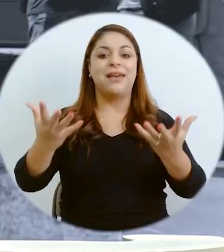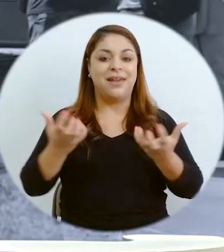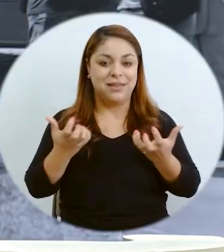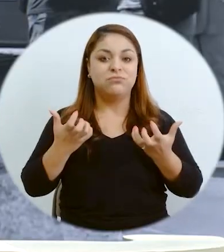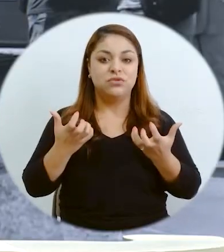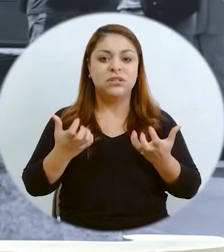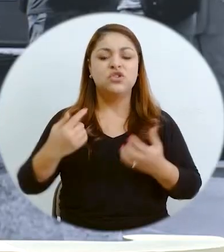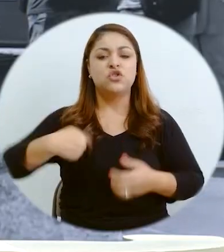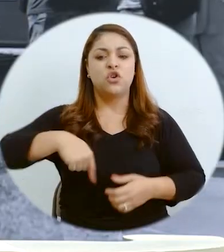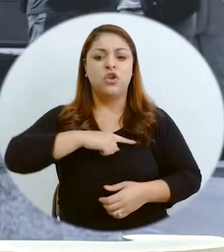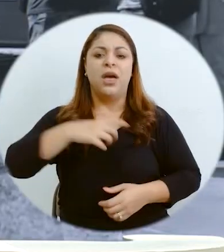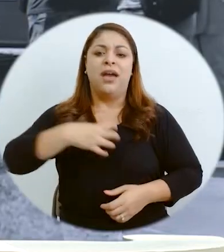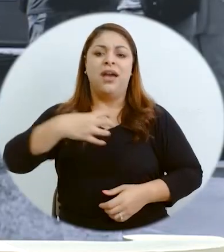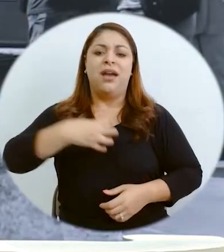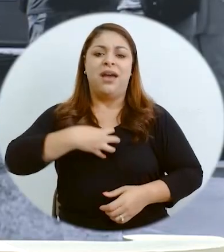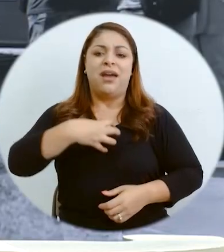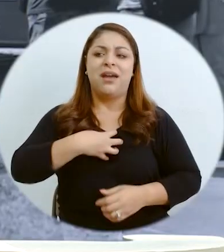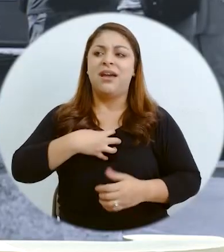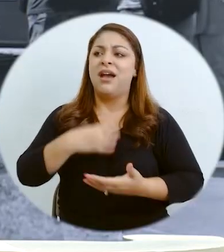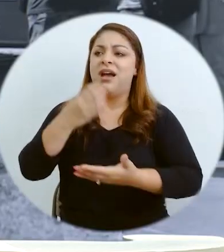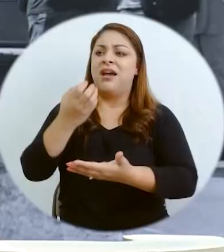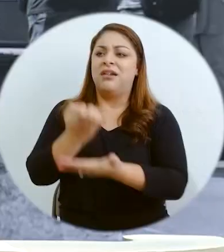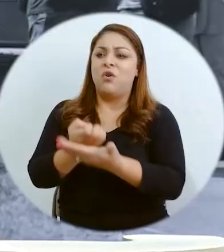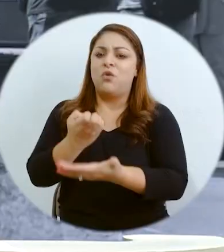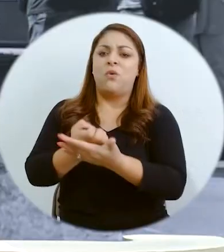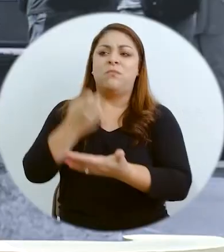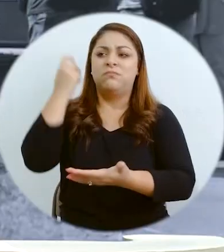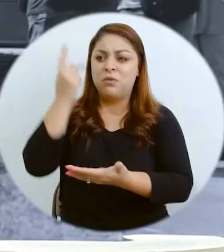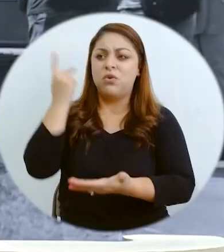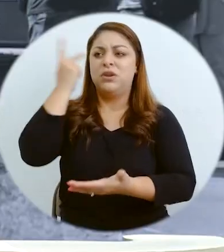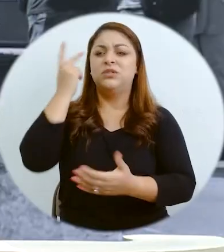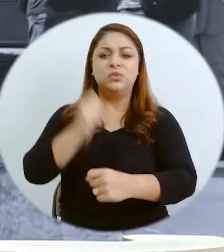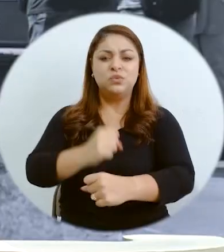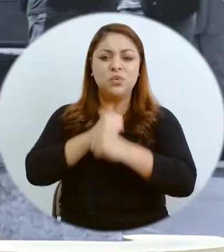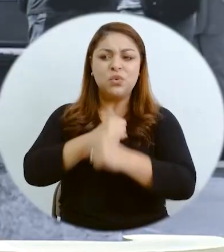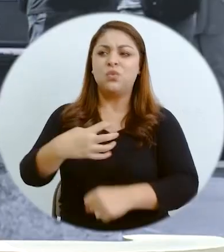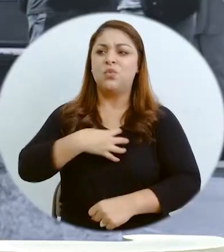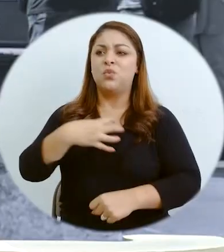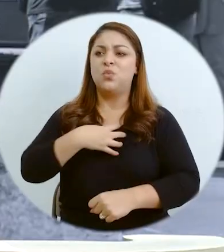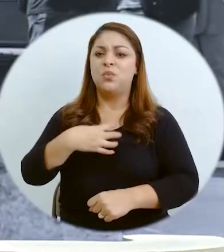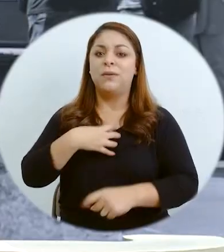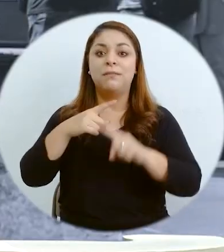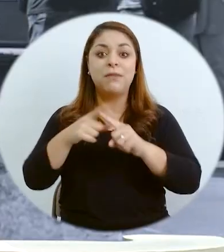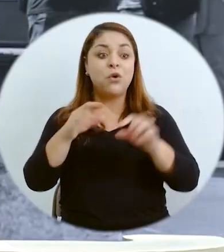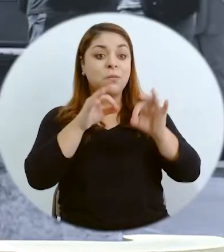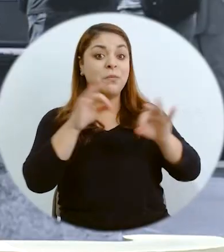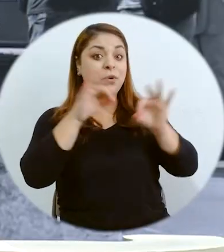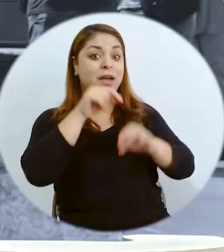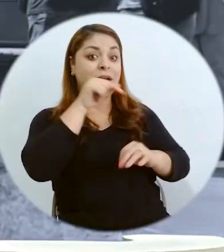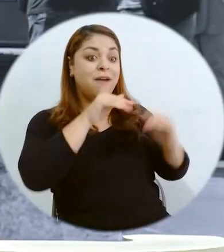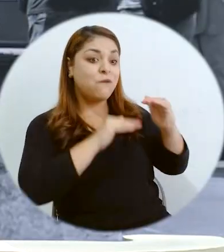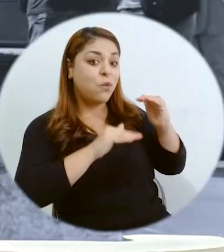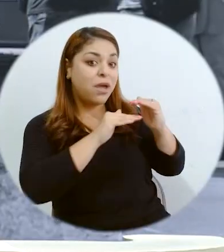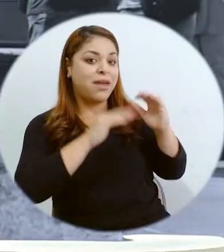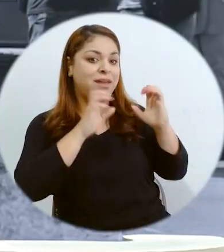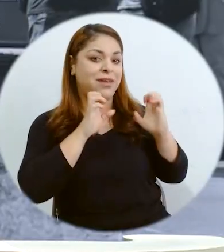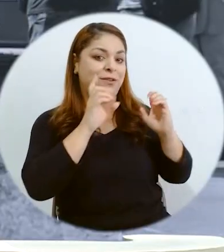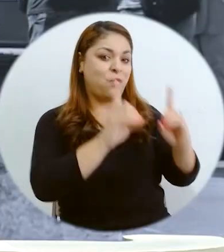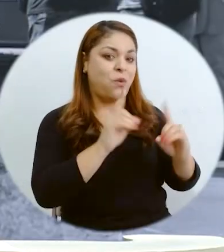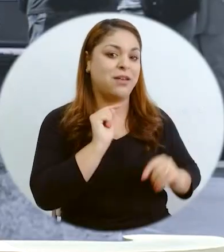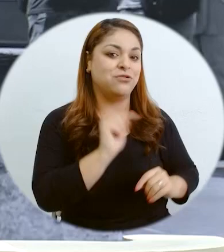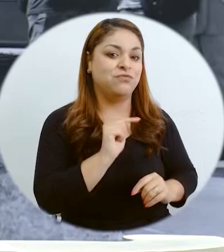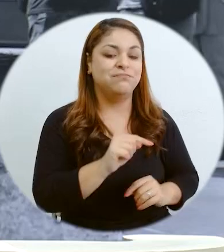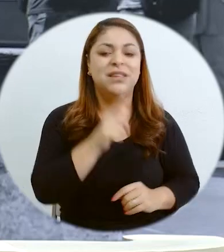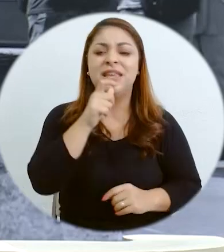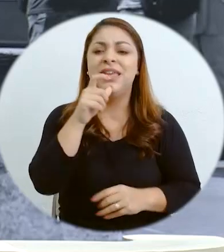construir. Nos quejamos de la crisis económica, política, en seguridad y demás, y el fundamento está en la educación.